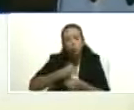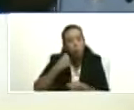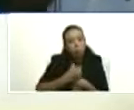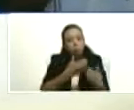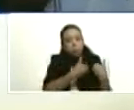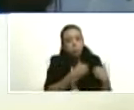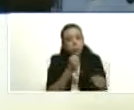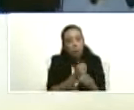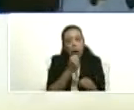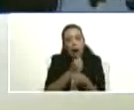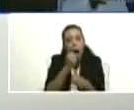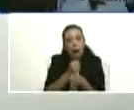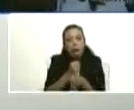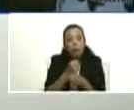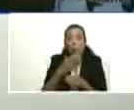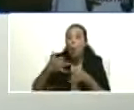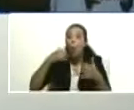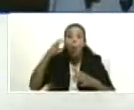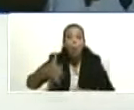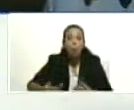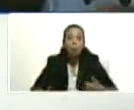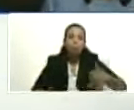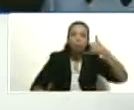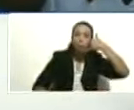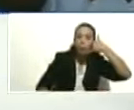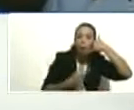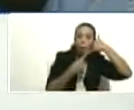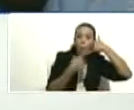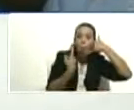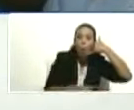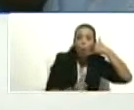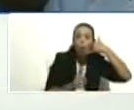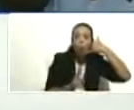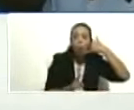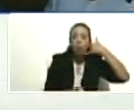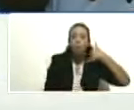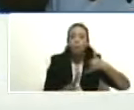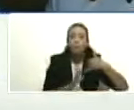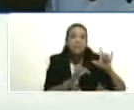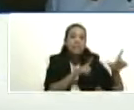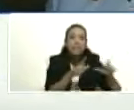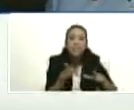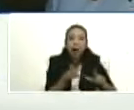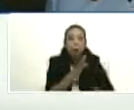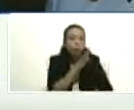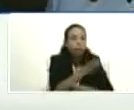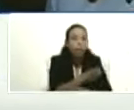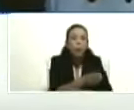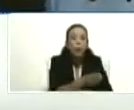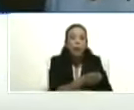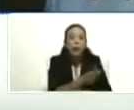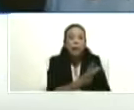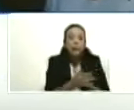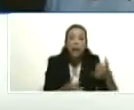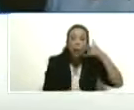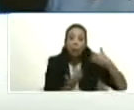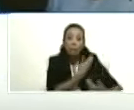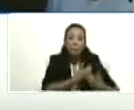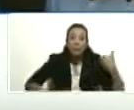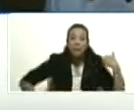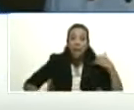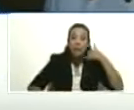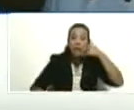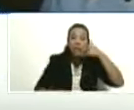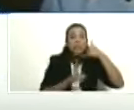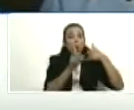funciones, me comunican también que ya directamente de despacho me llamaron, me dijeron,